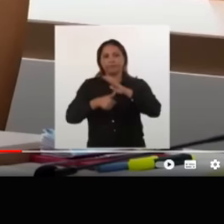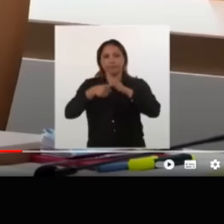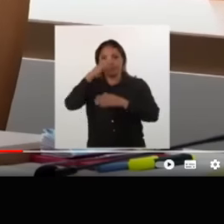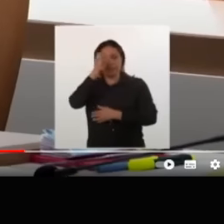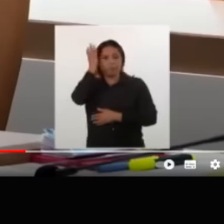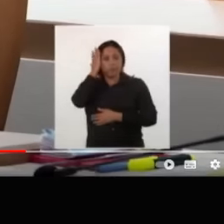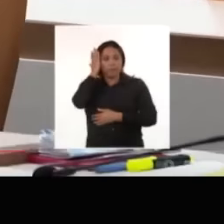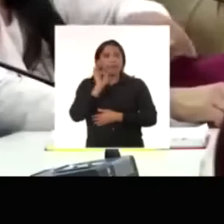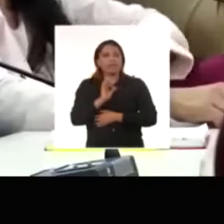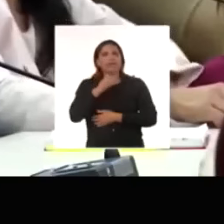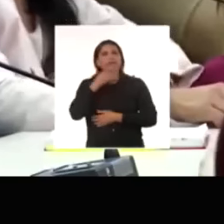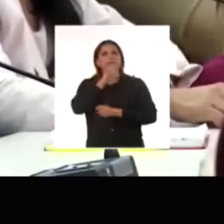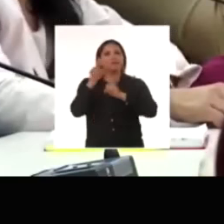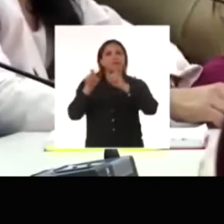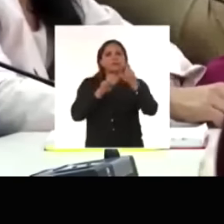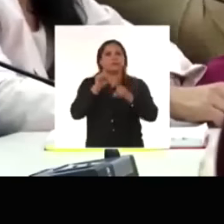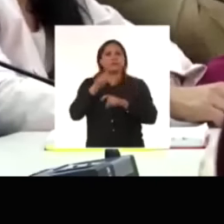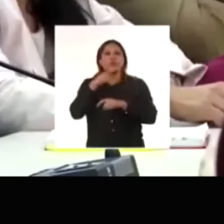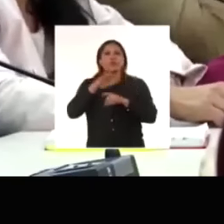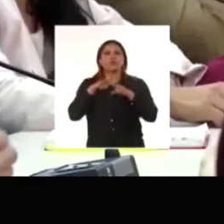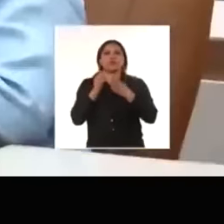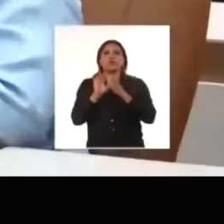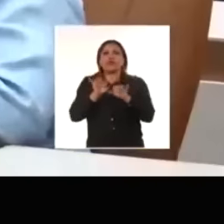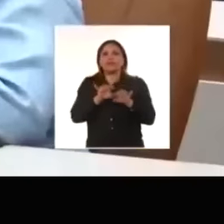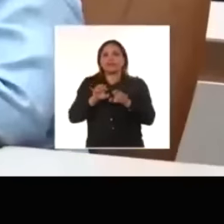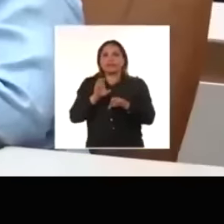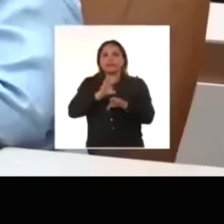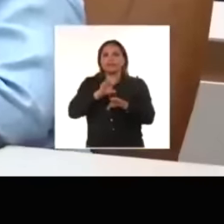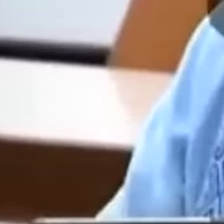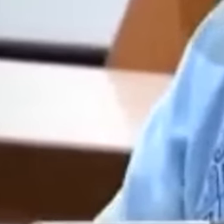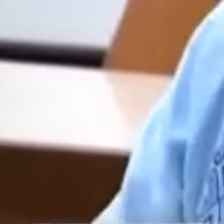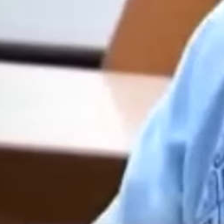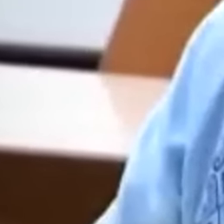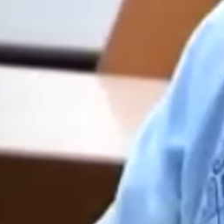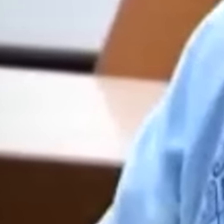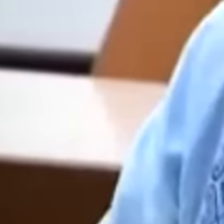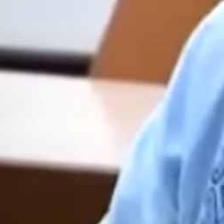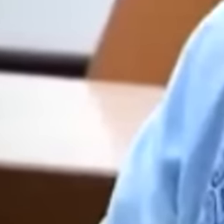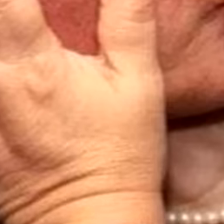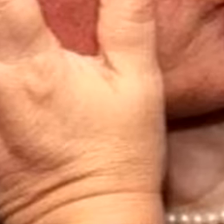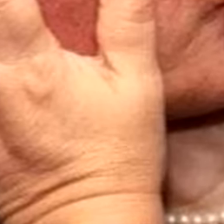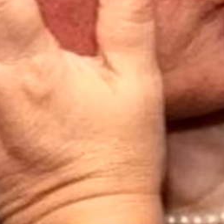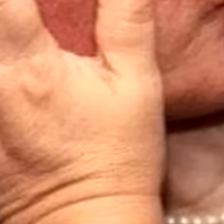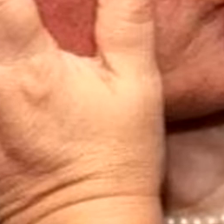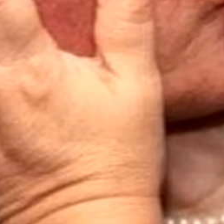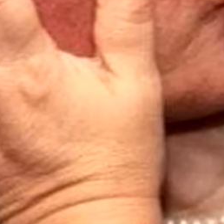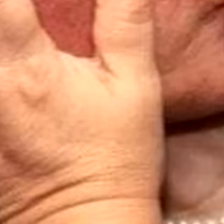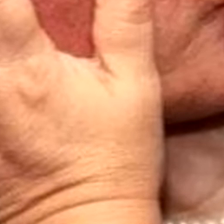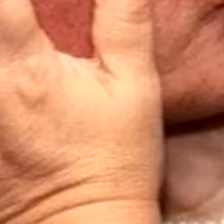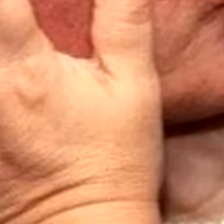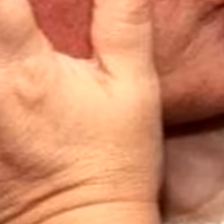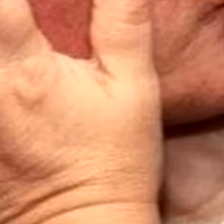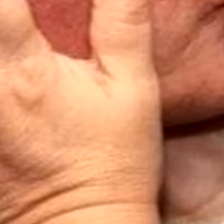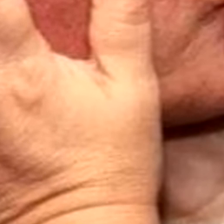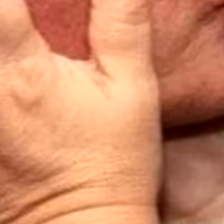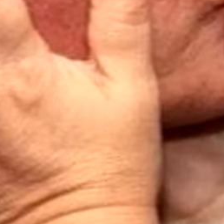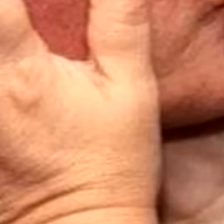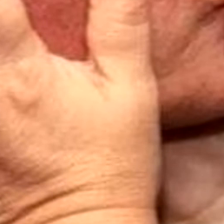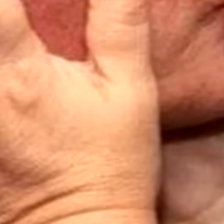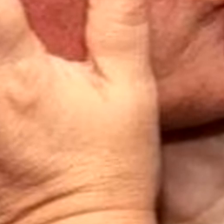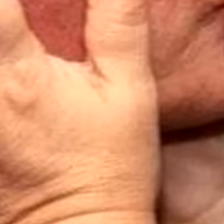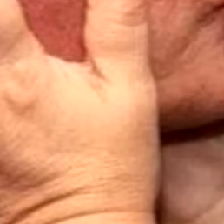se interesó por la informatización y automatización de los procesos tremenda perra nariz Claro que tiene que dar los huesos de lado Pipo Mira